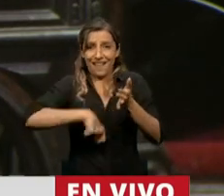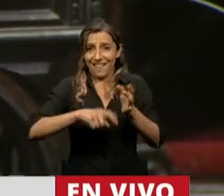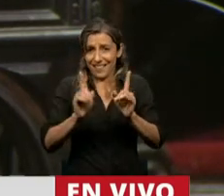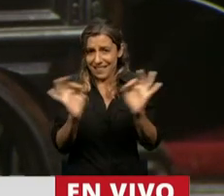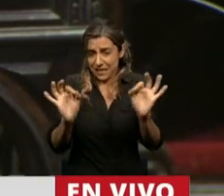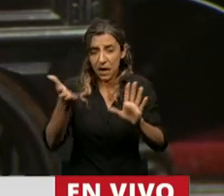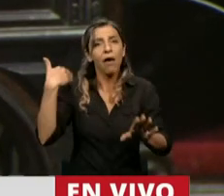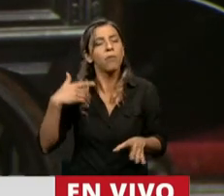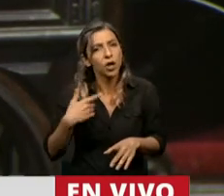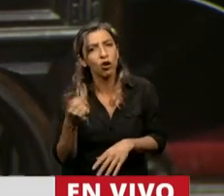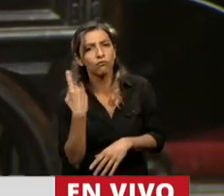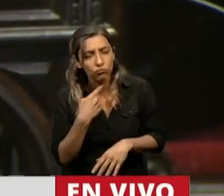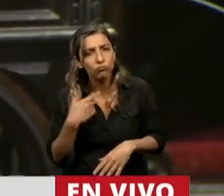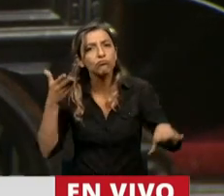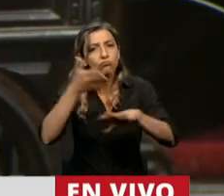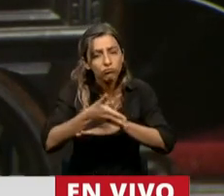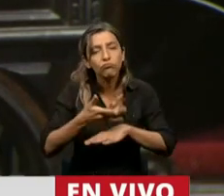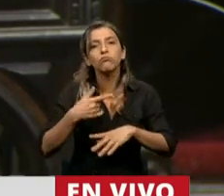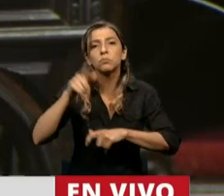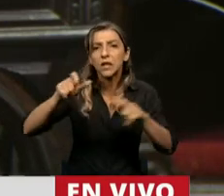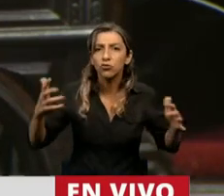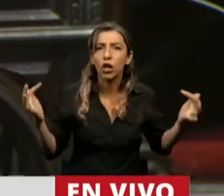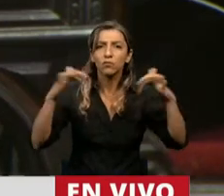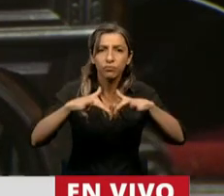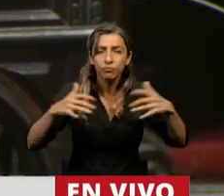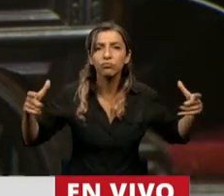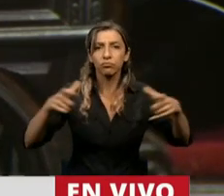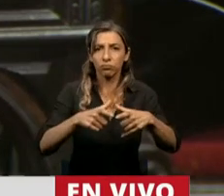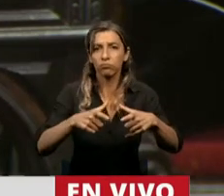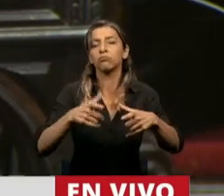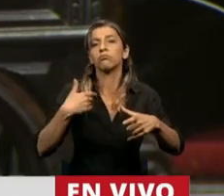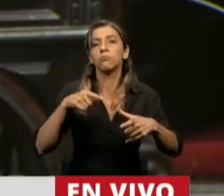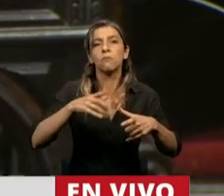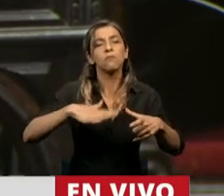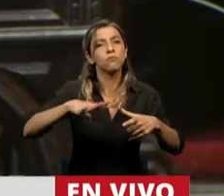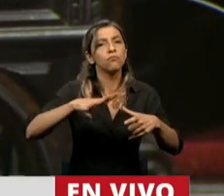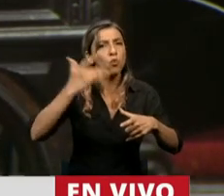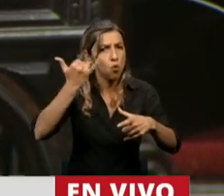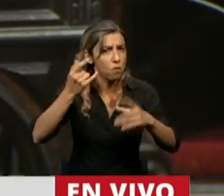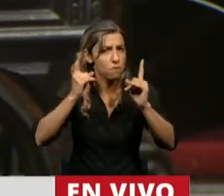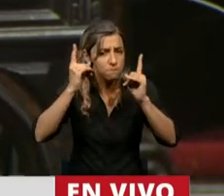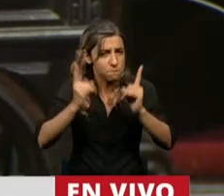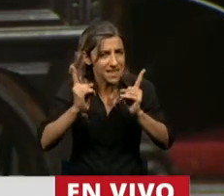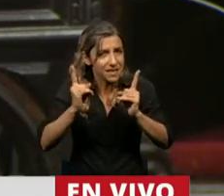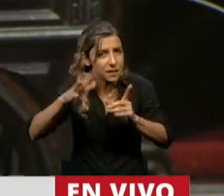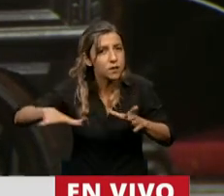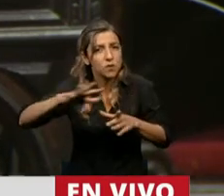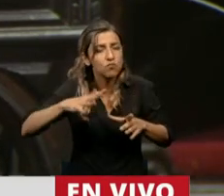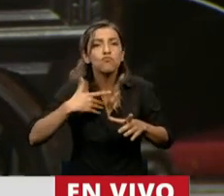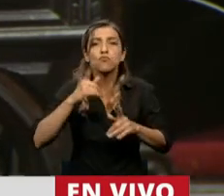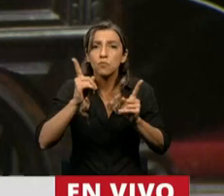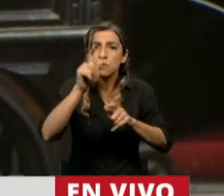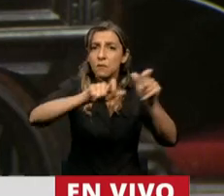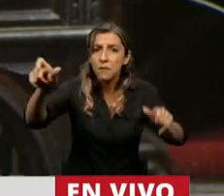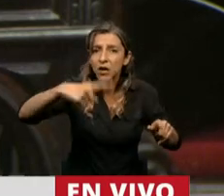Y generamos mesas de participación ciudadana, una que se llama Mesa Local de Gestión Sustentable, y a partir de ahí cartoneros,